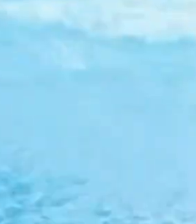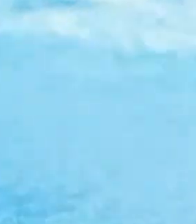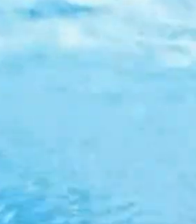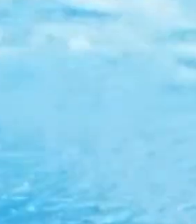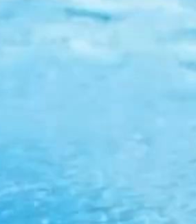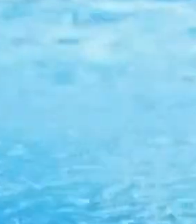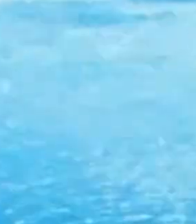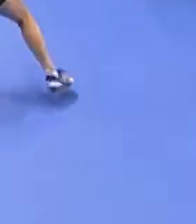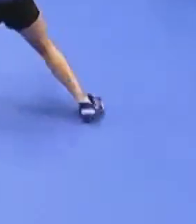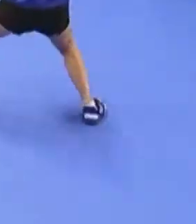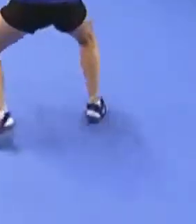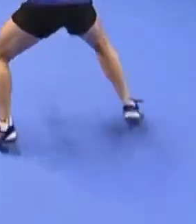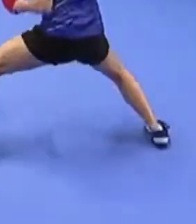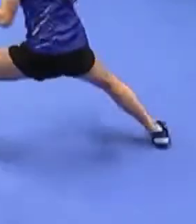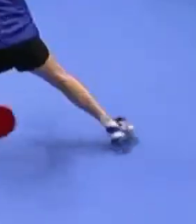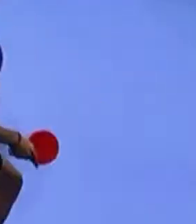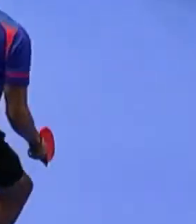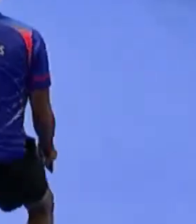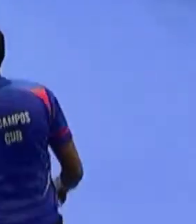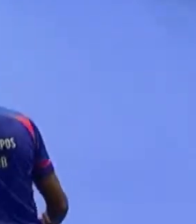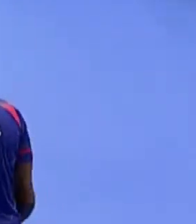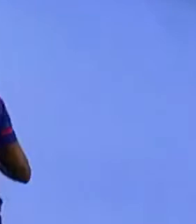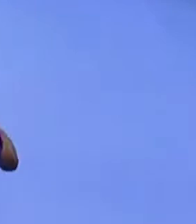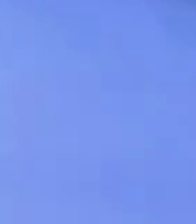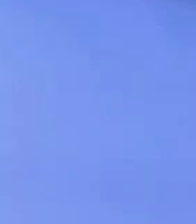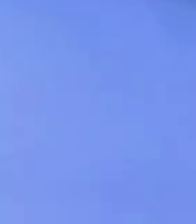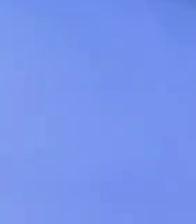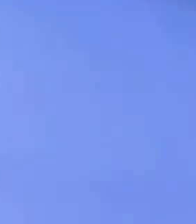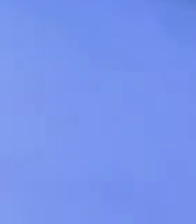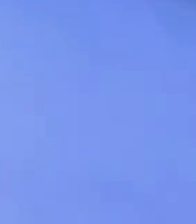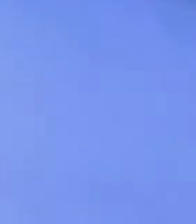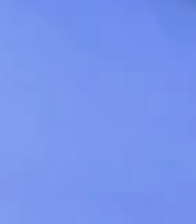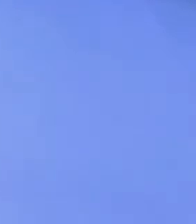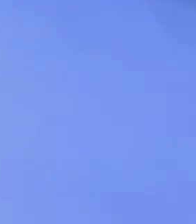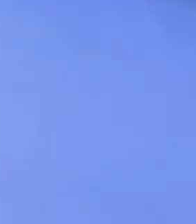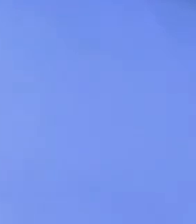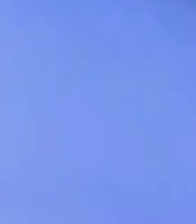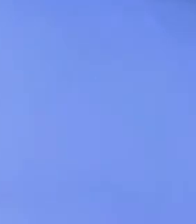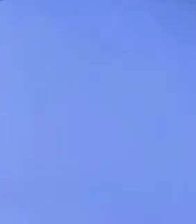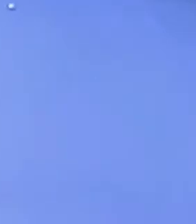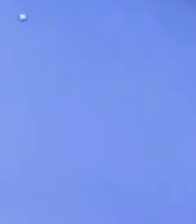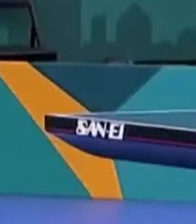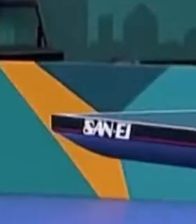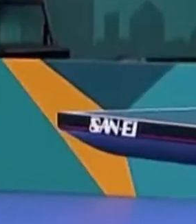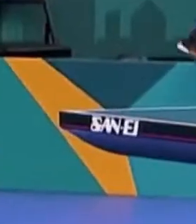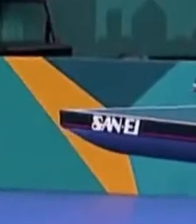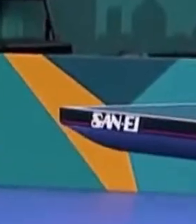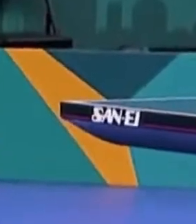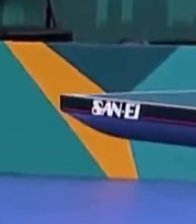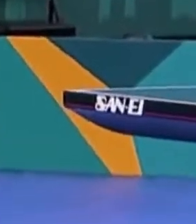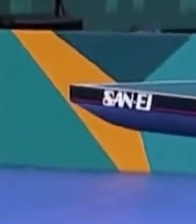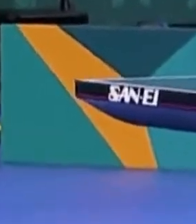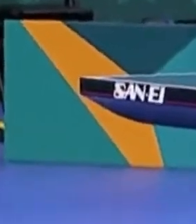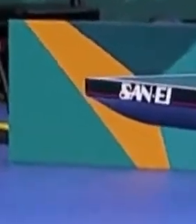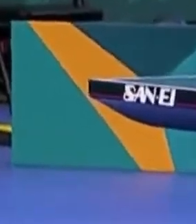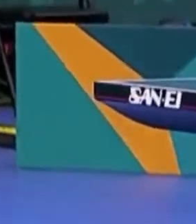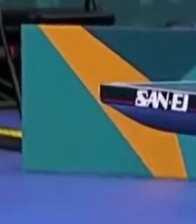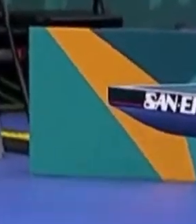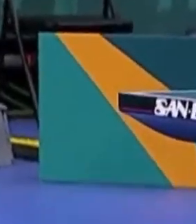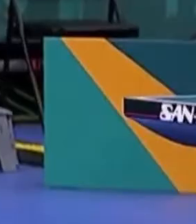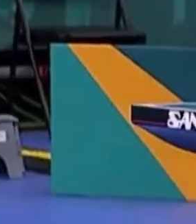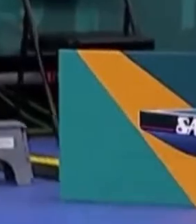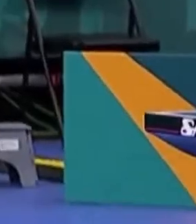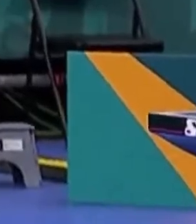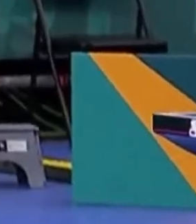cepa y mis raíces. Hay medalla de oro para Cuba. Han ganado los muchachos en el